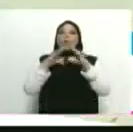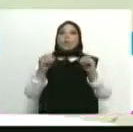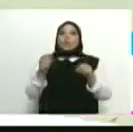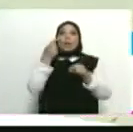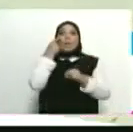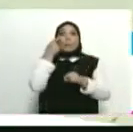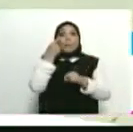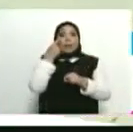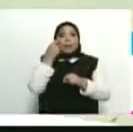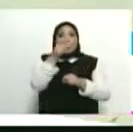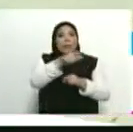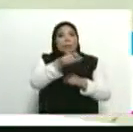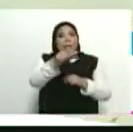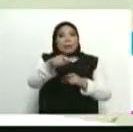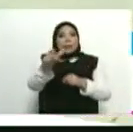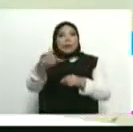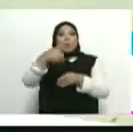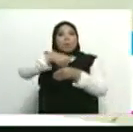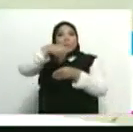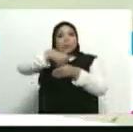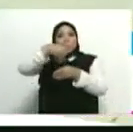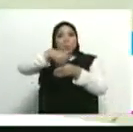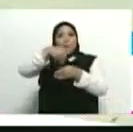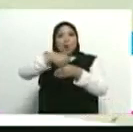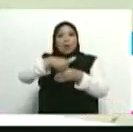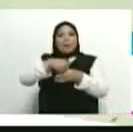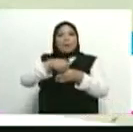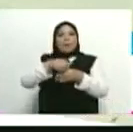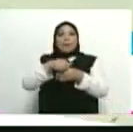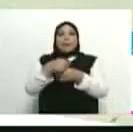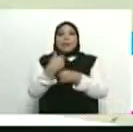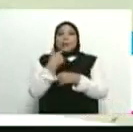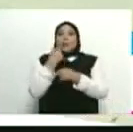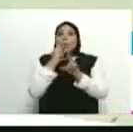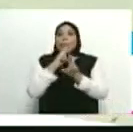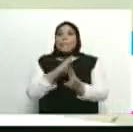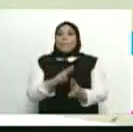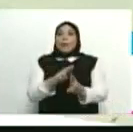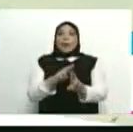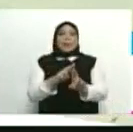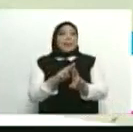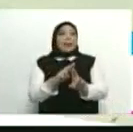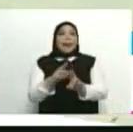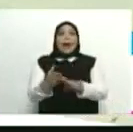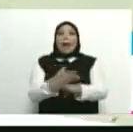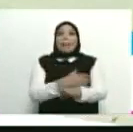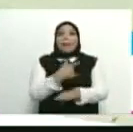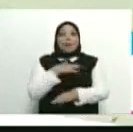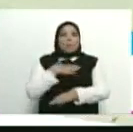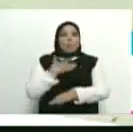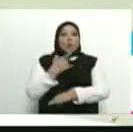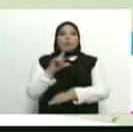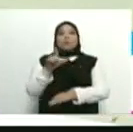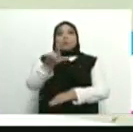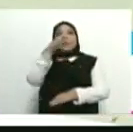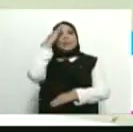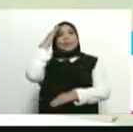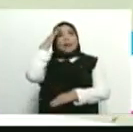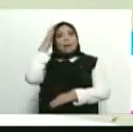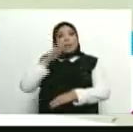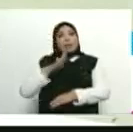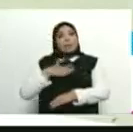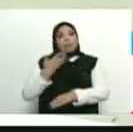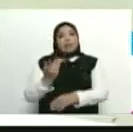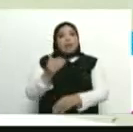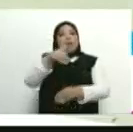pues. Todo el mundo mosca, no me adelanto. Todo el mundo sabe lo que tiene que hacer. ¿Ah? Cuando